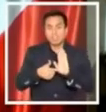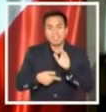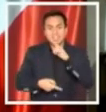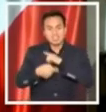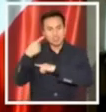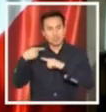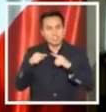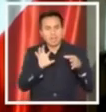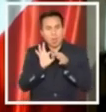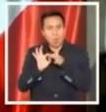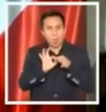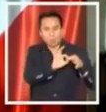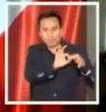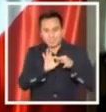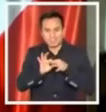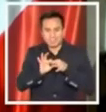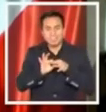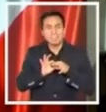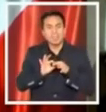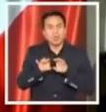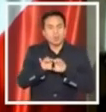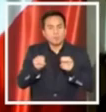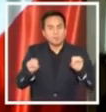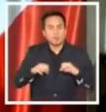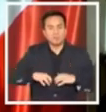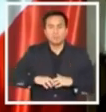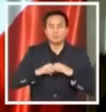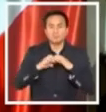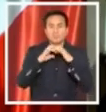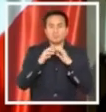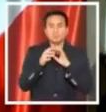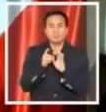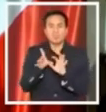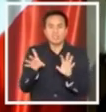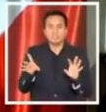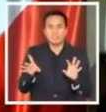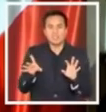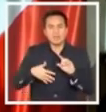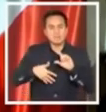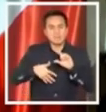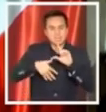que nos une y de su compromiso con el fortalecimiento de la democracia en América